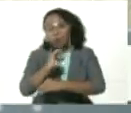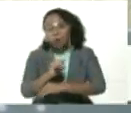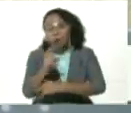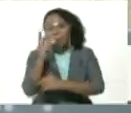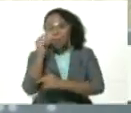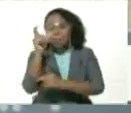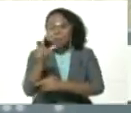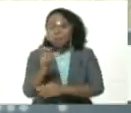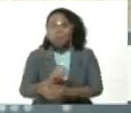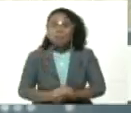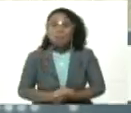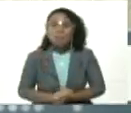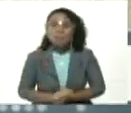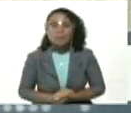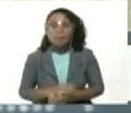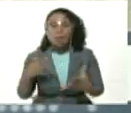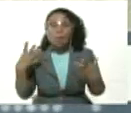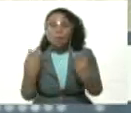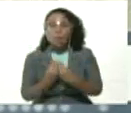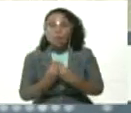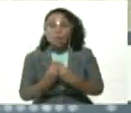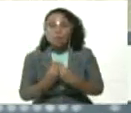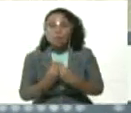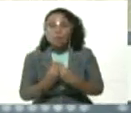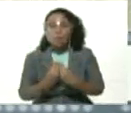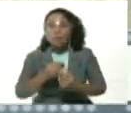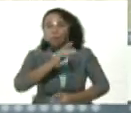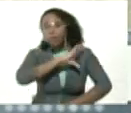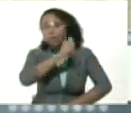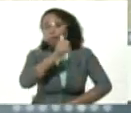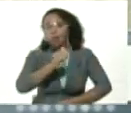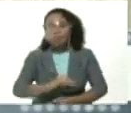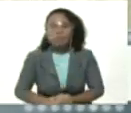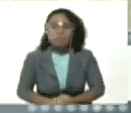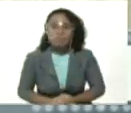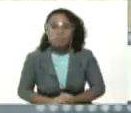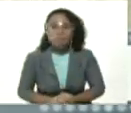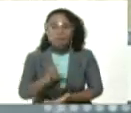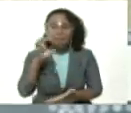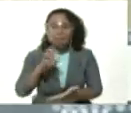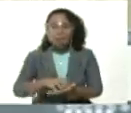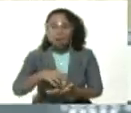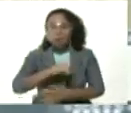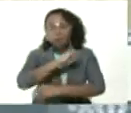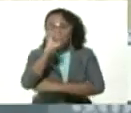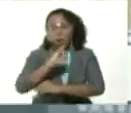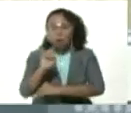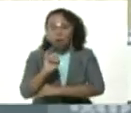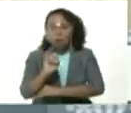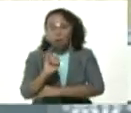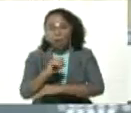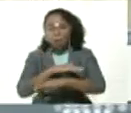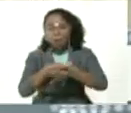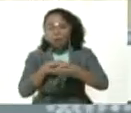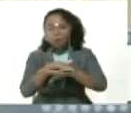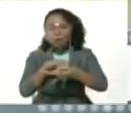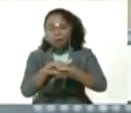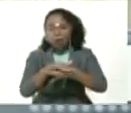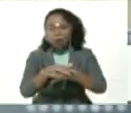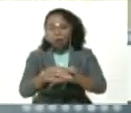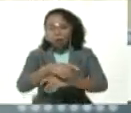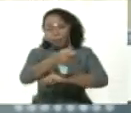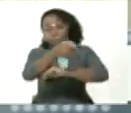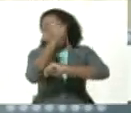Prieto, junto al director del estado Zulia para el Ministerio de Pesca,